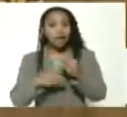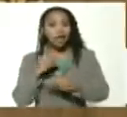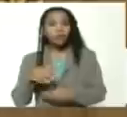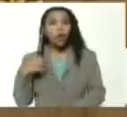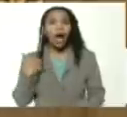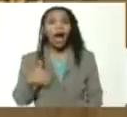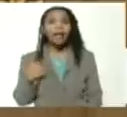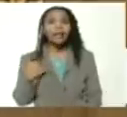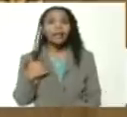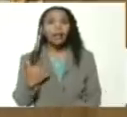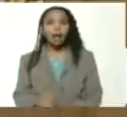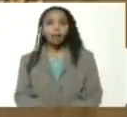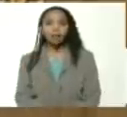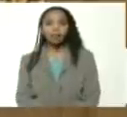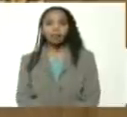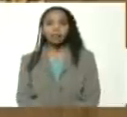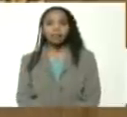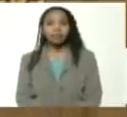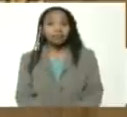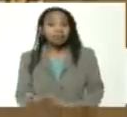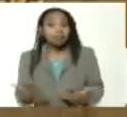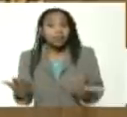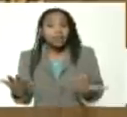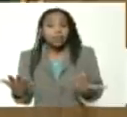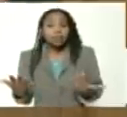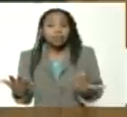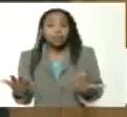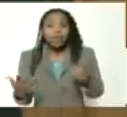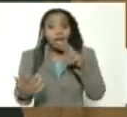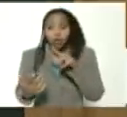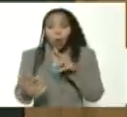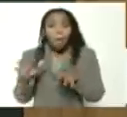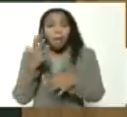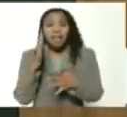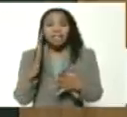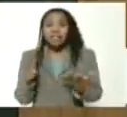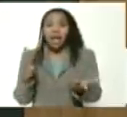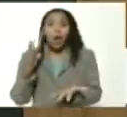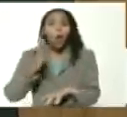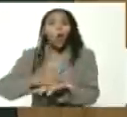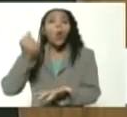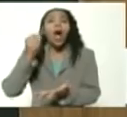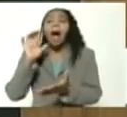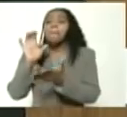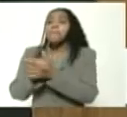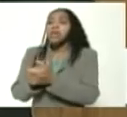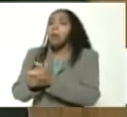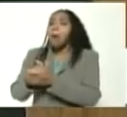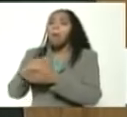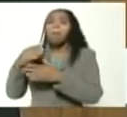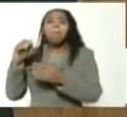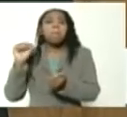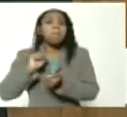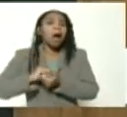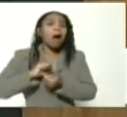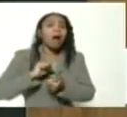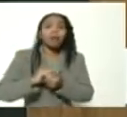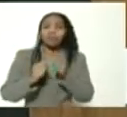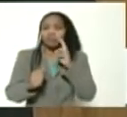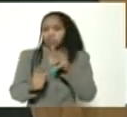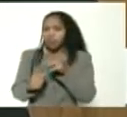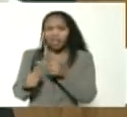Argentina, y eso parece un club de amigos. No, esto no puede ser un club de